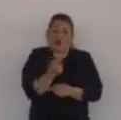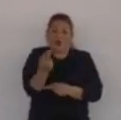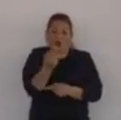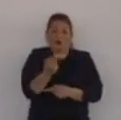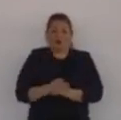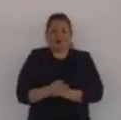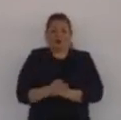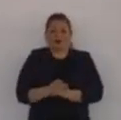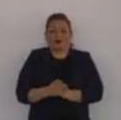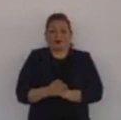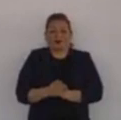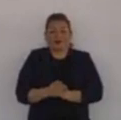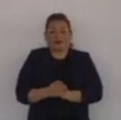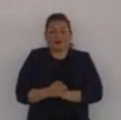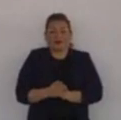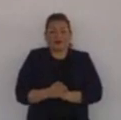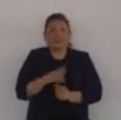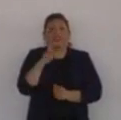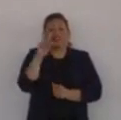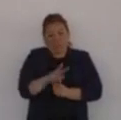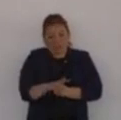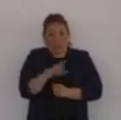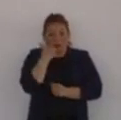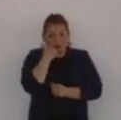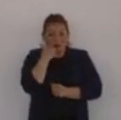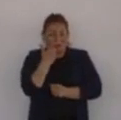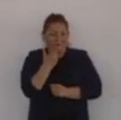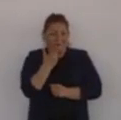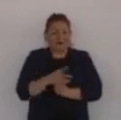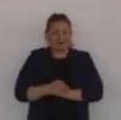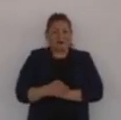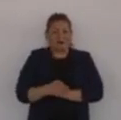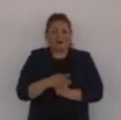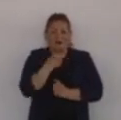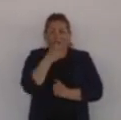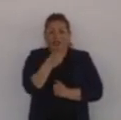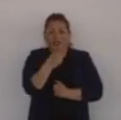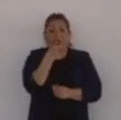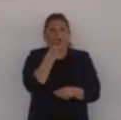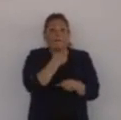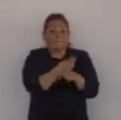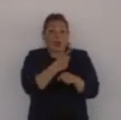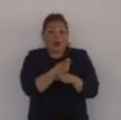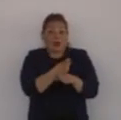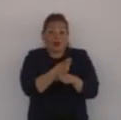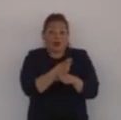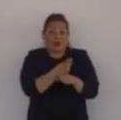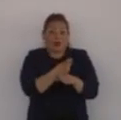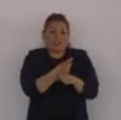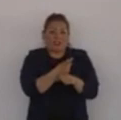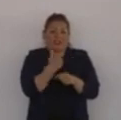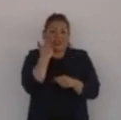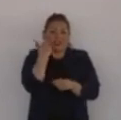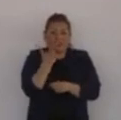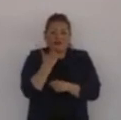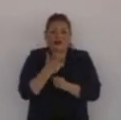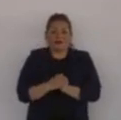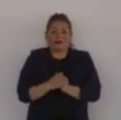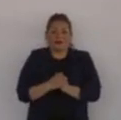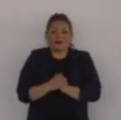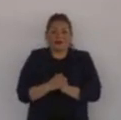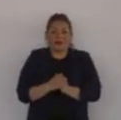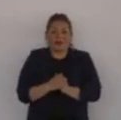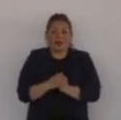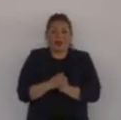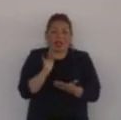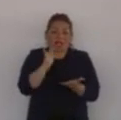ustedes. Y la verdad quiero decirles primero que quiero